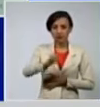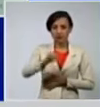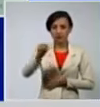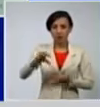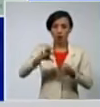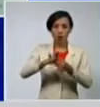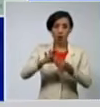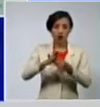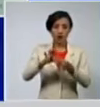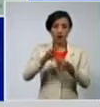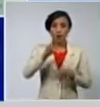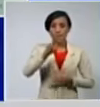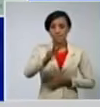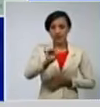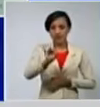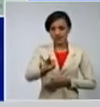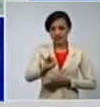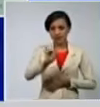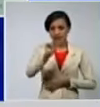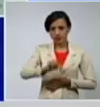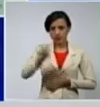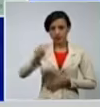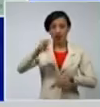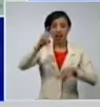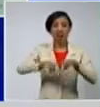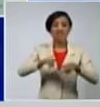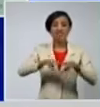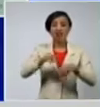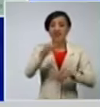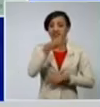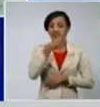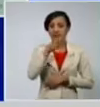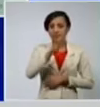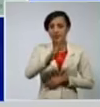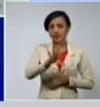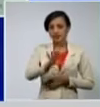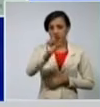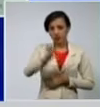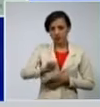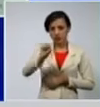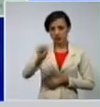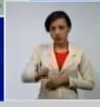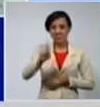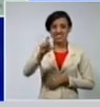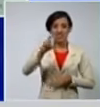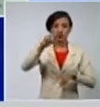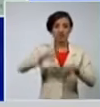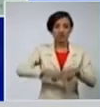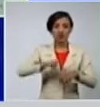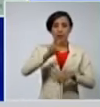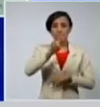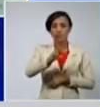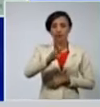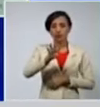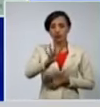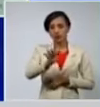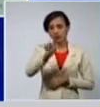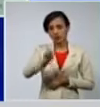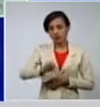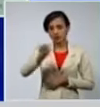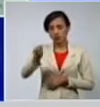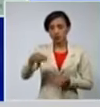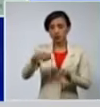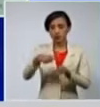Guanabacoa 27, Habana Vieja 25, Centro Habana 24,